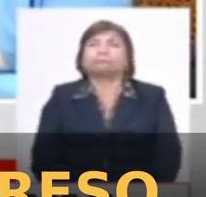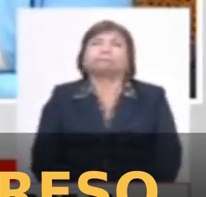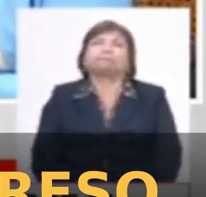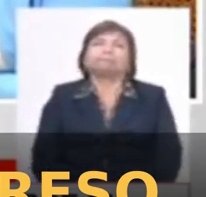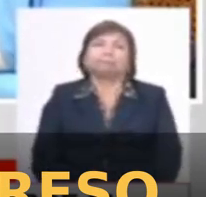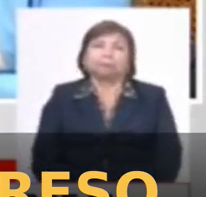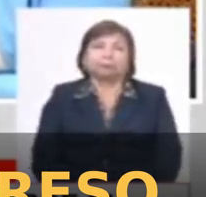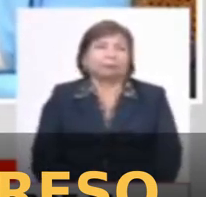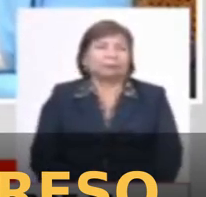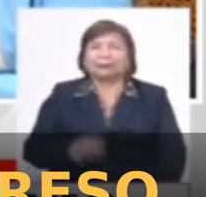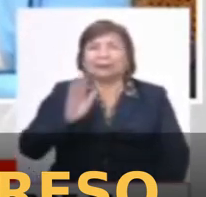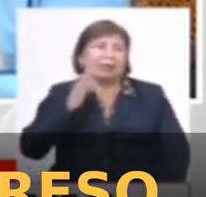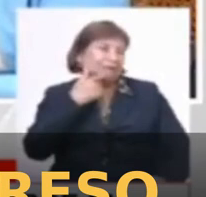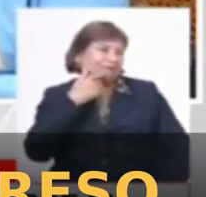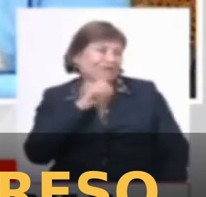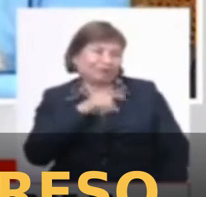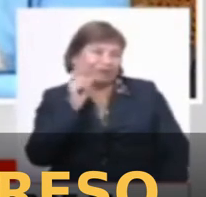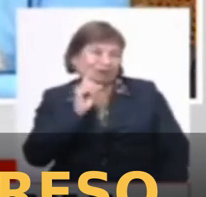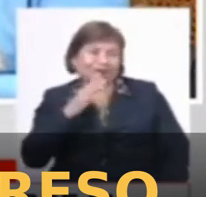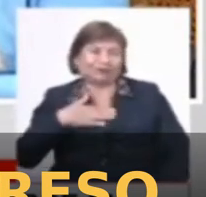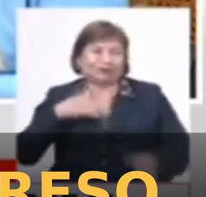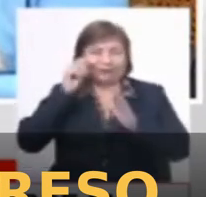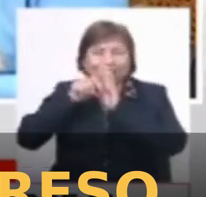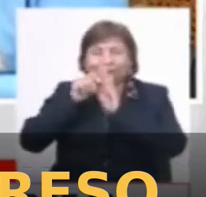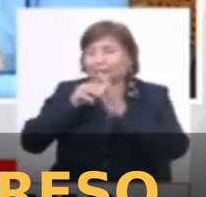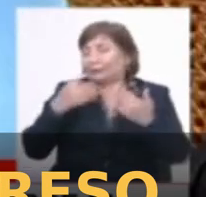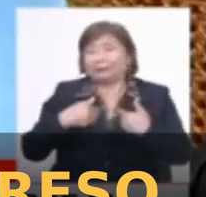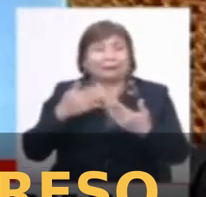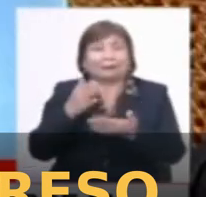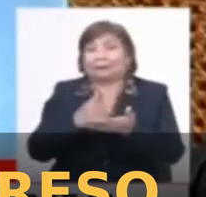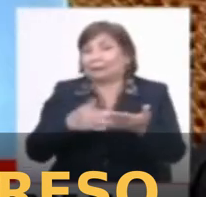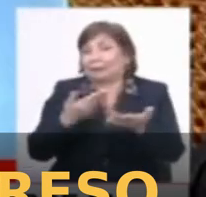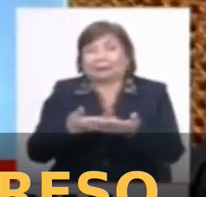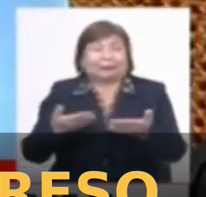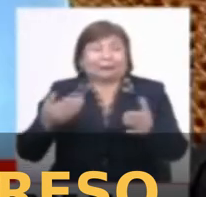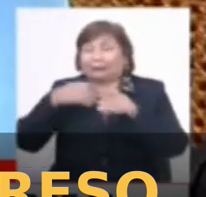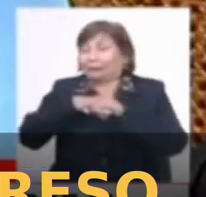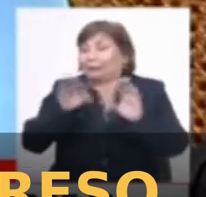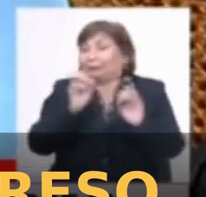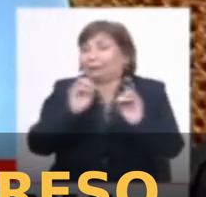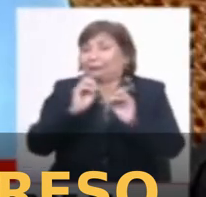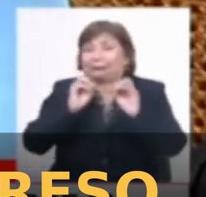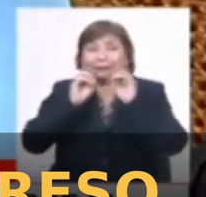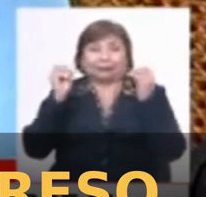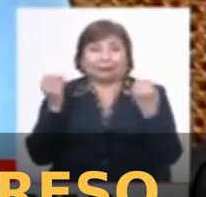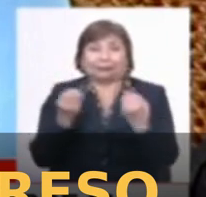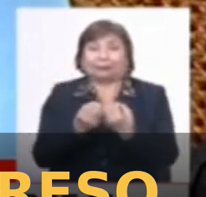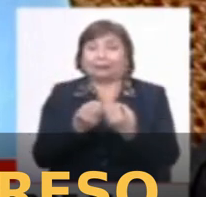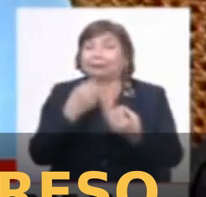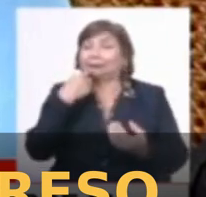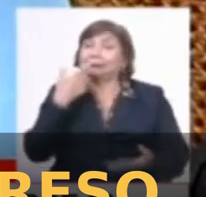Bueno, yo no puedo presentar videos porque yo no he sido parte, no he formado y he estado dentro de ninguna organización.